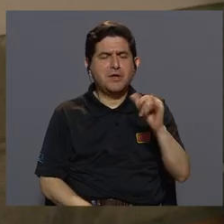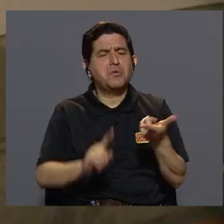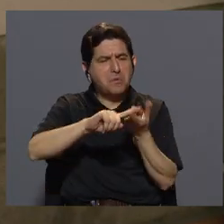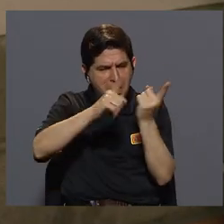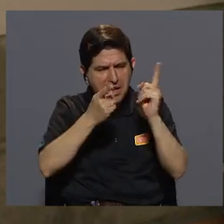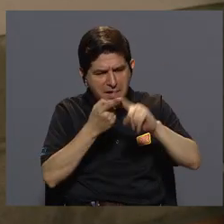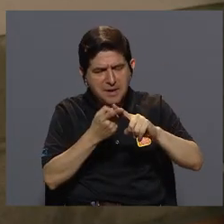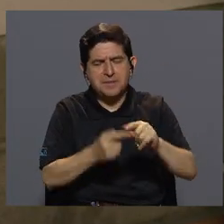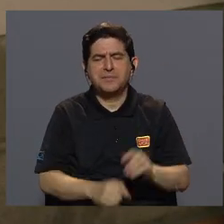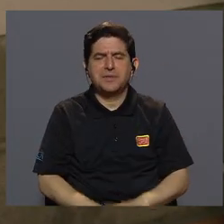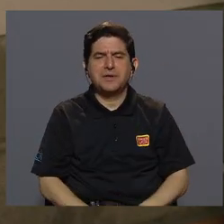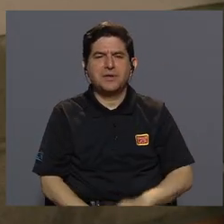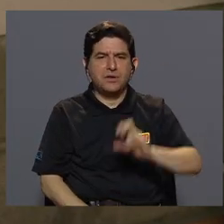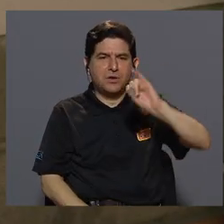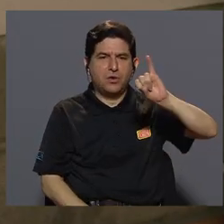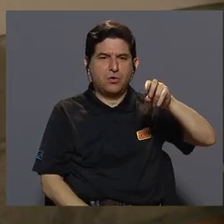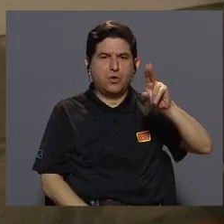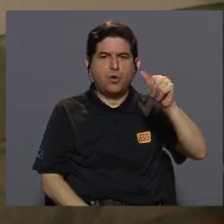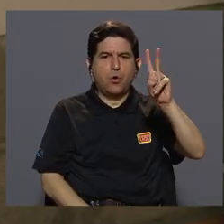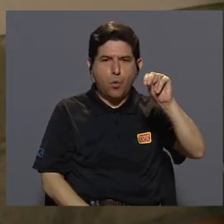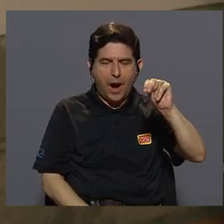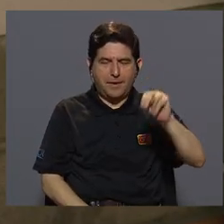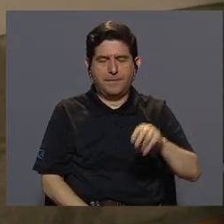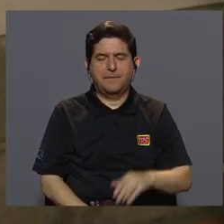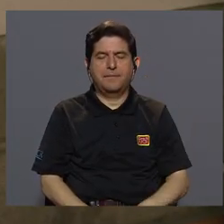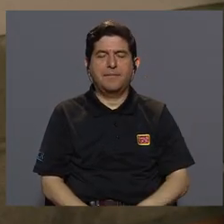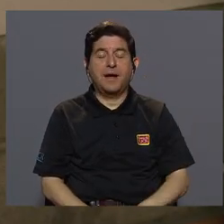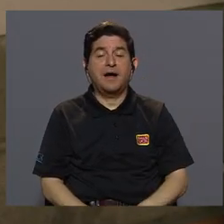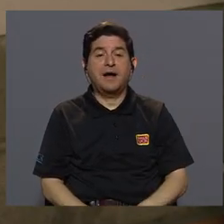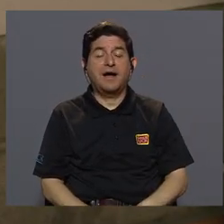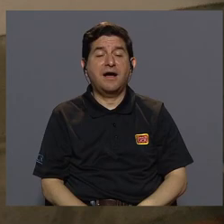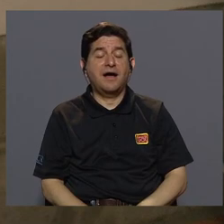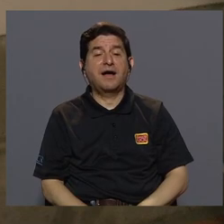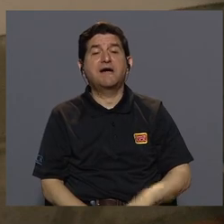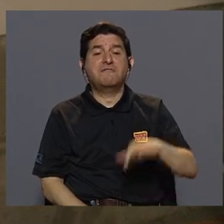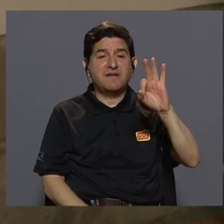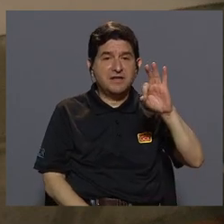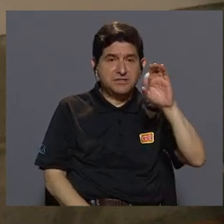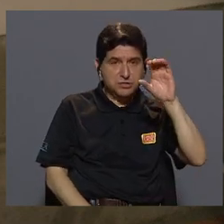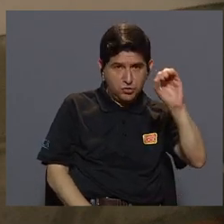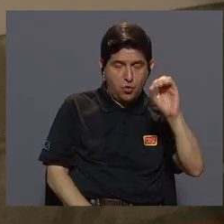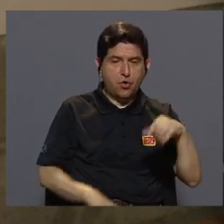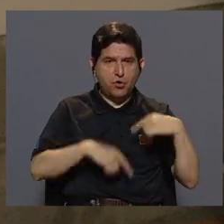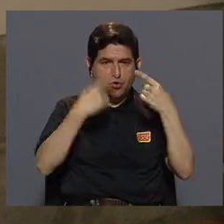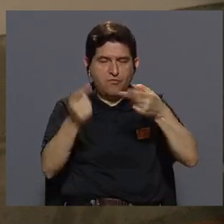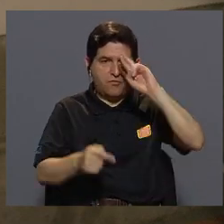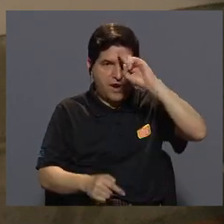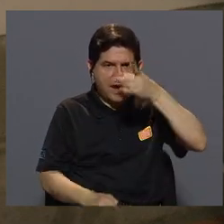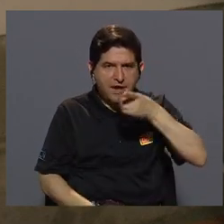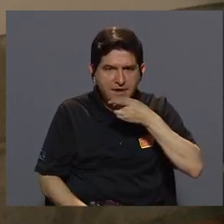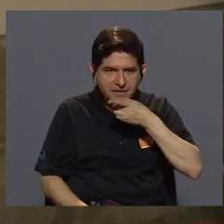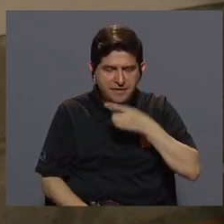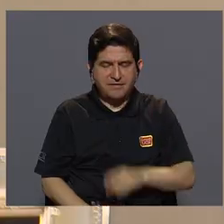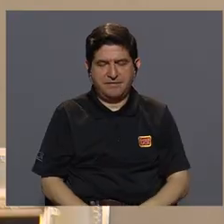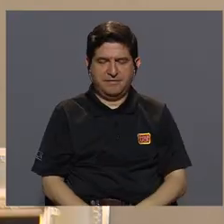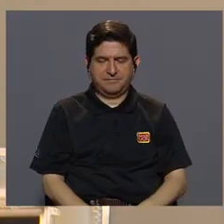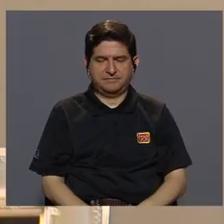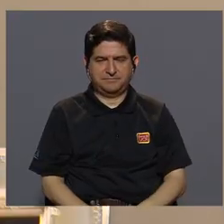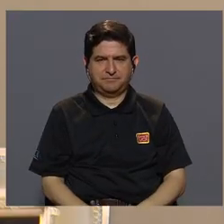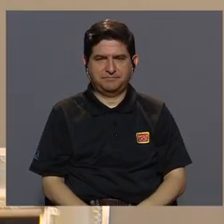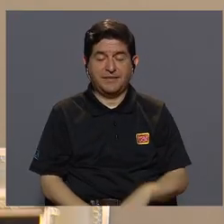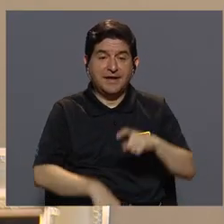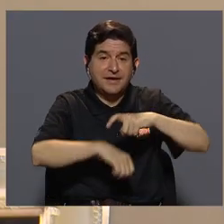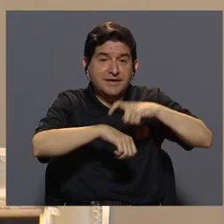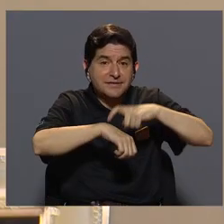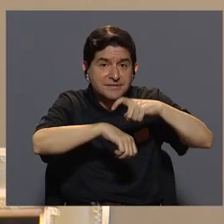también muy amigo de Juan, y entonces ya Chico, como presidente, fue a Venezuela, a República Dominicana.